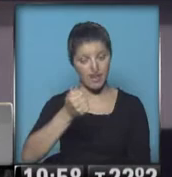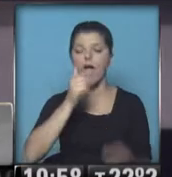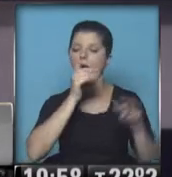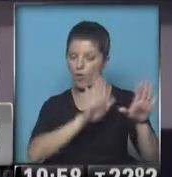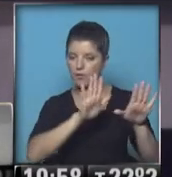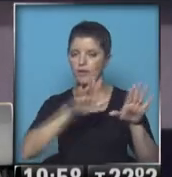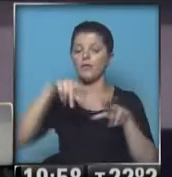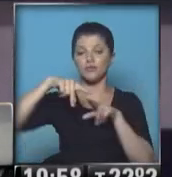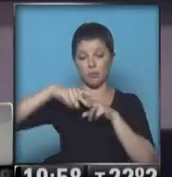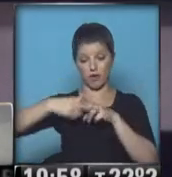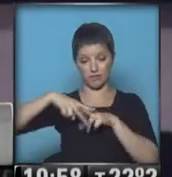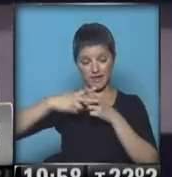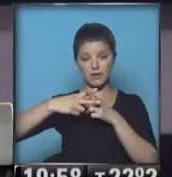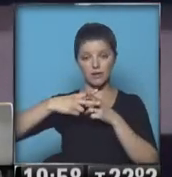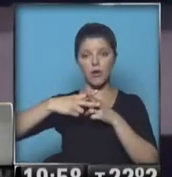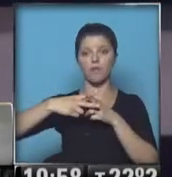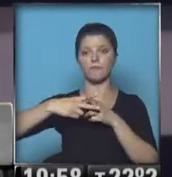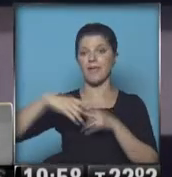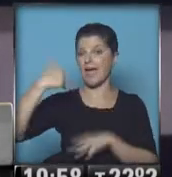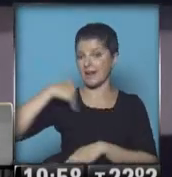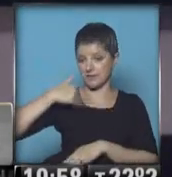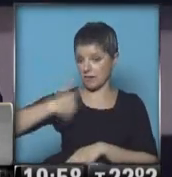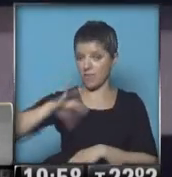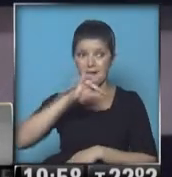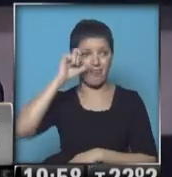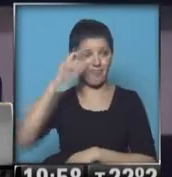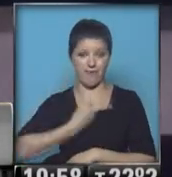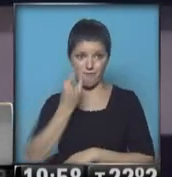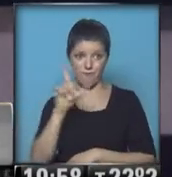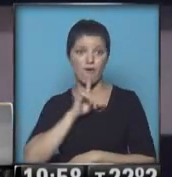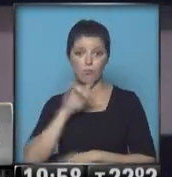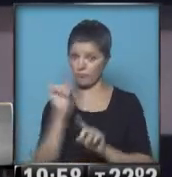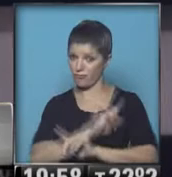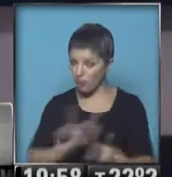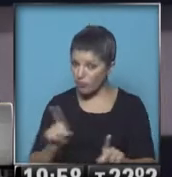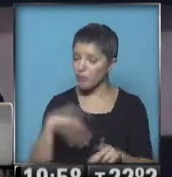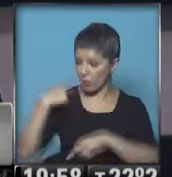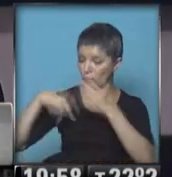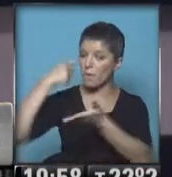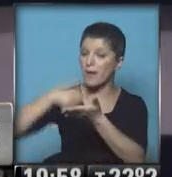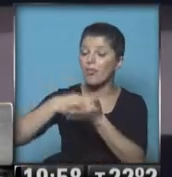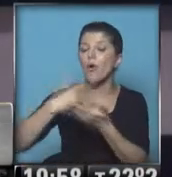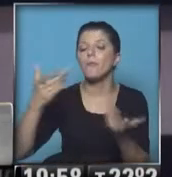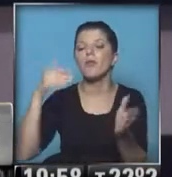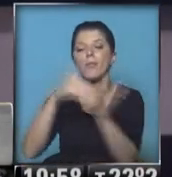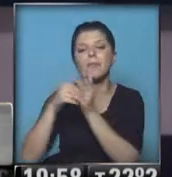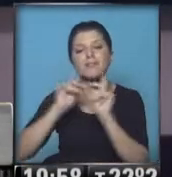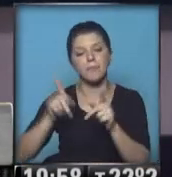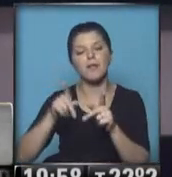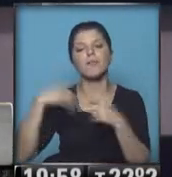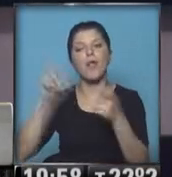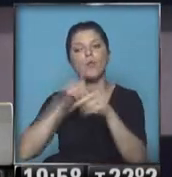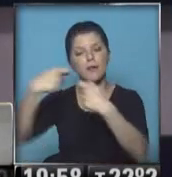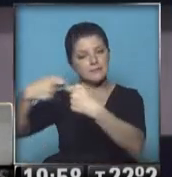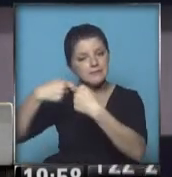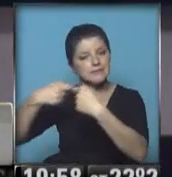técnica más estricta, Argentina no entra en default, pero esto depende mucho también de las influencias, de las presiones internacionales.